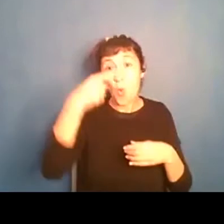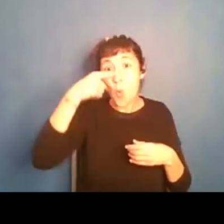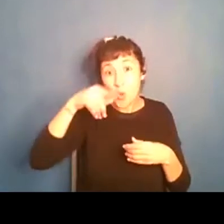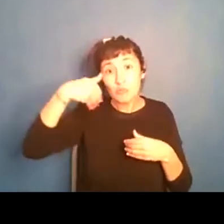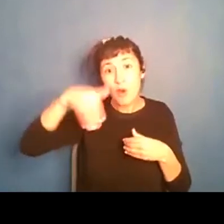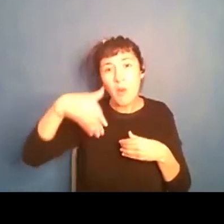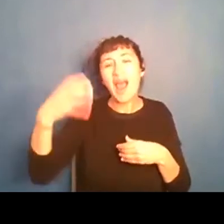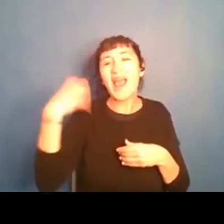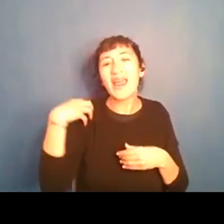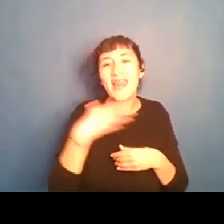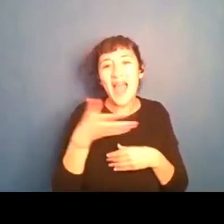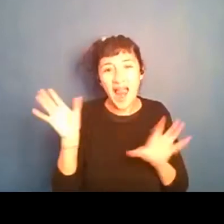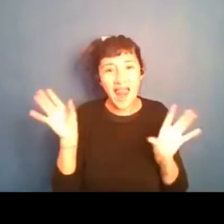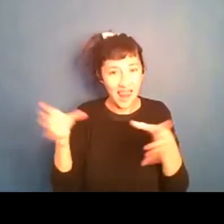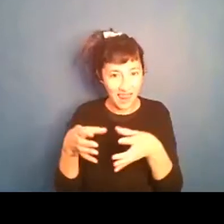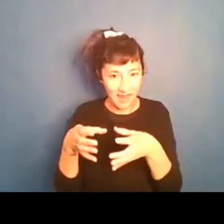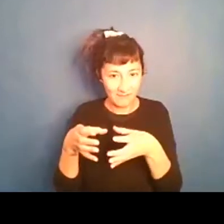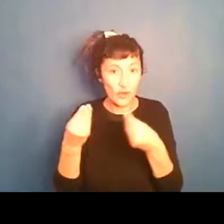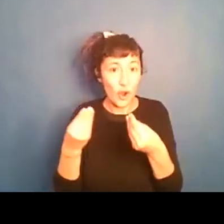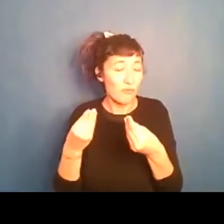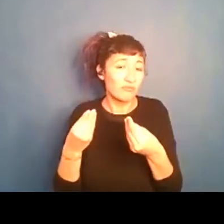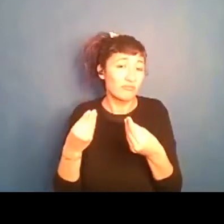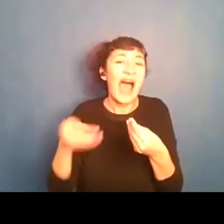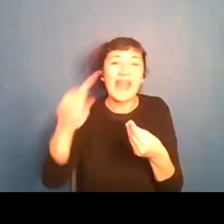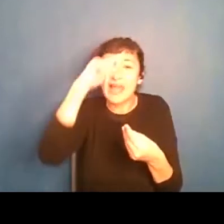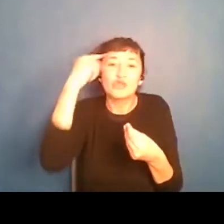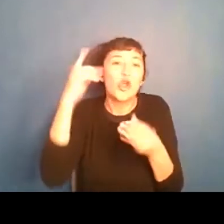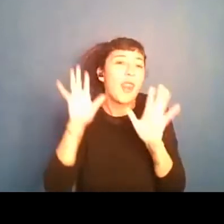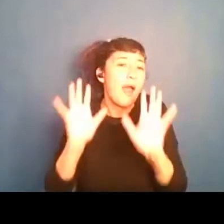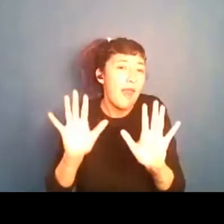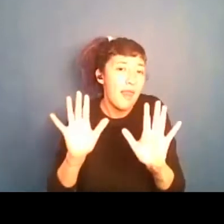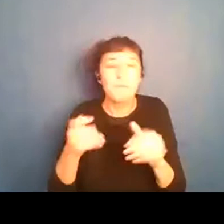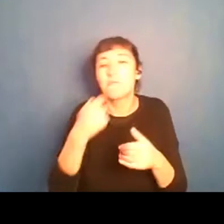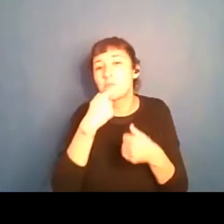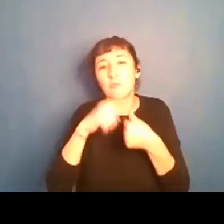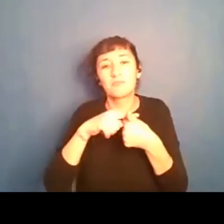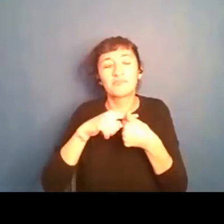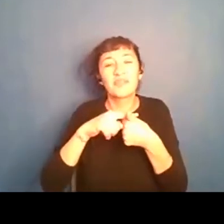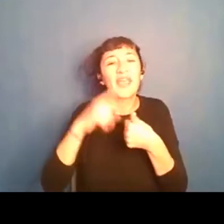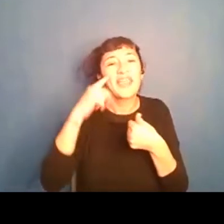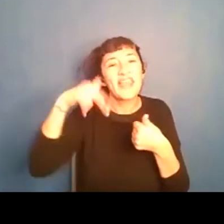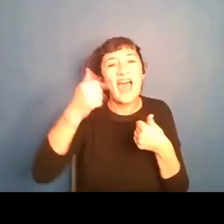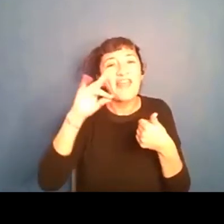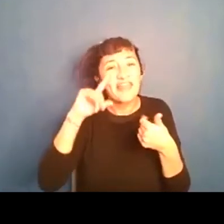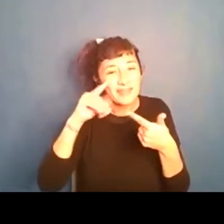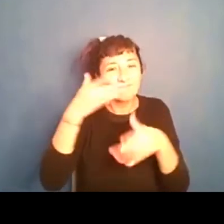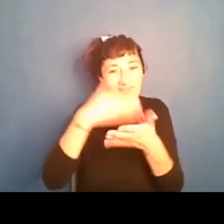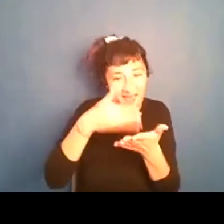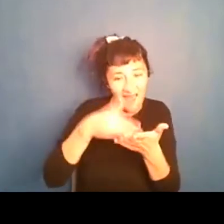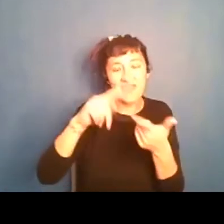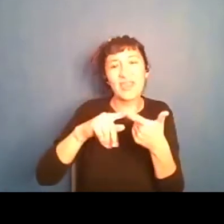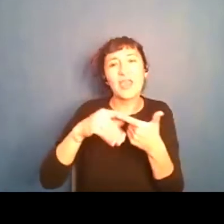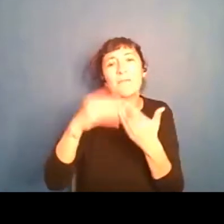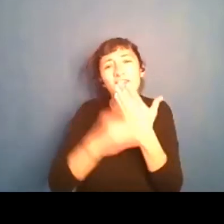refiere? Entidades a nivel nacional. Por ejemplo, INADI, Ministerio de Nación, etcétera,